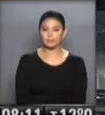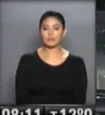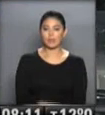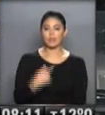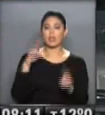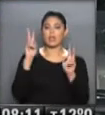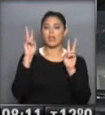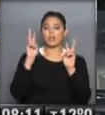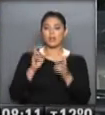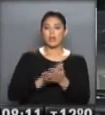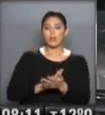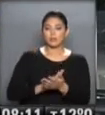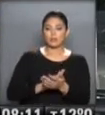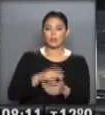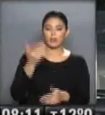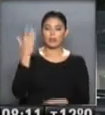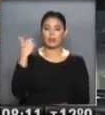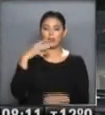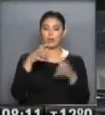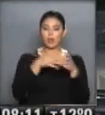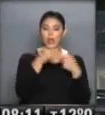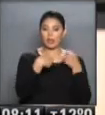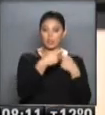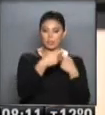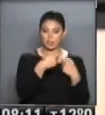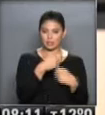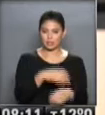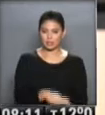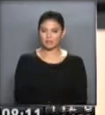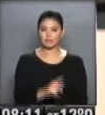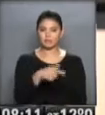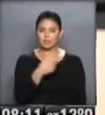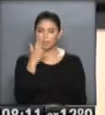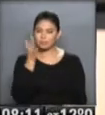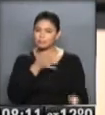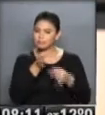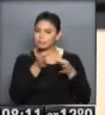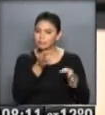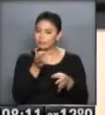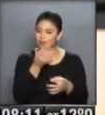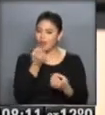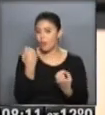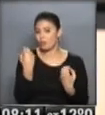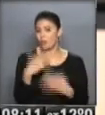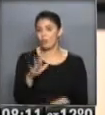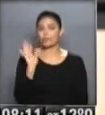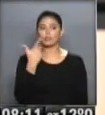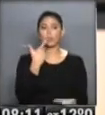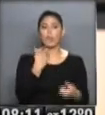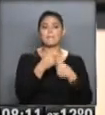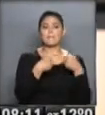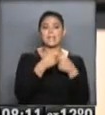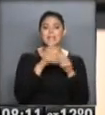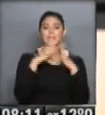Bueno, más detalles acerca de la operatoria que hacía DART Sudamericana, Raúl. Es una maniobra bastante común entre las multinacionales,